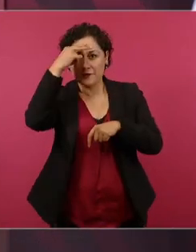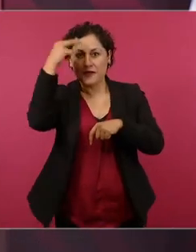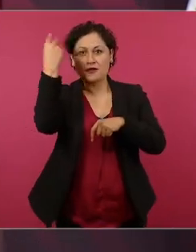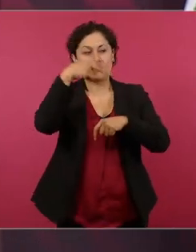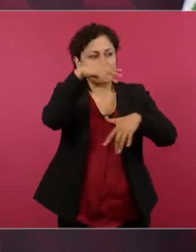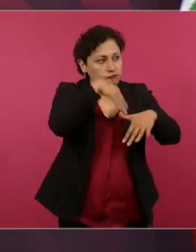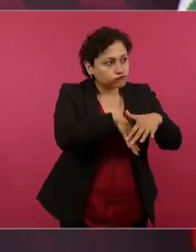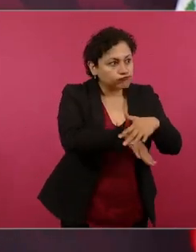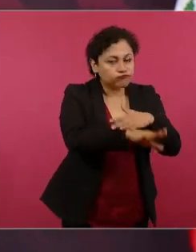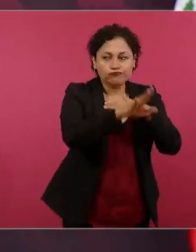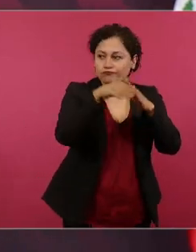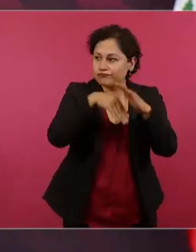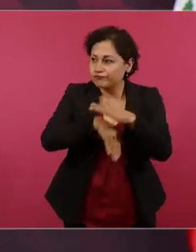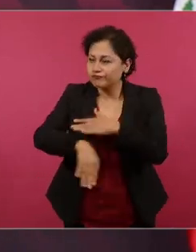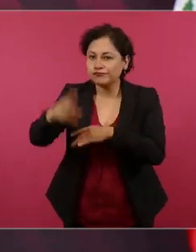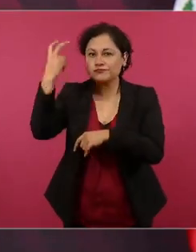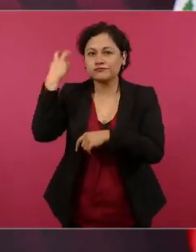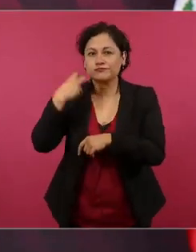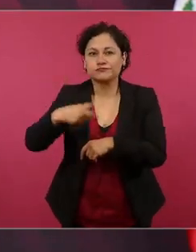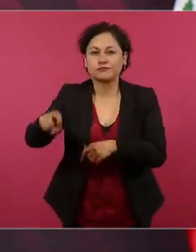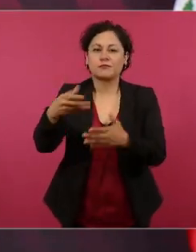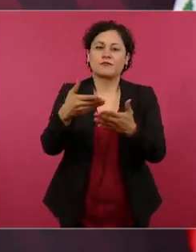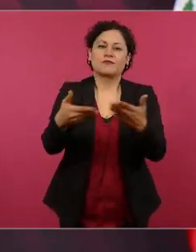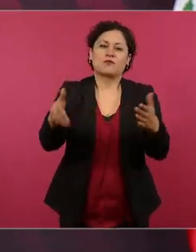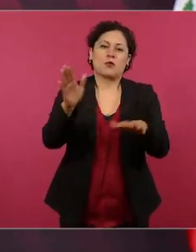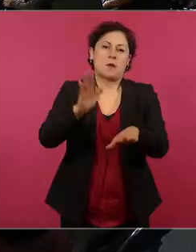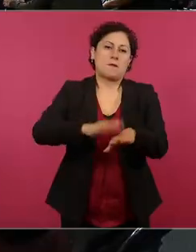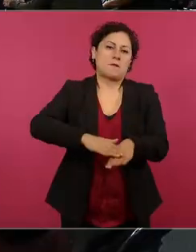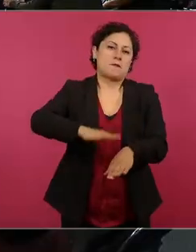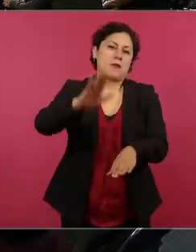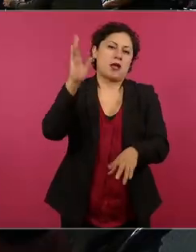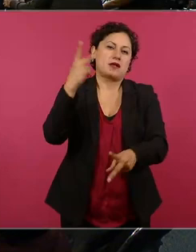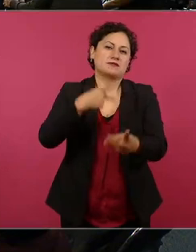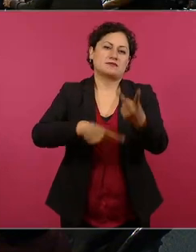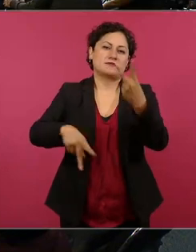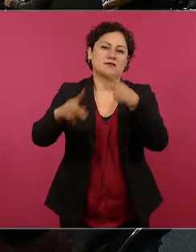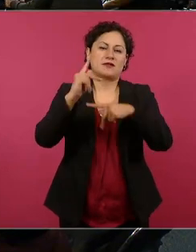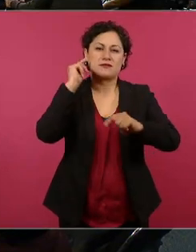Ahora hay más, mucho más turismo